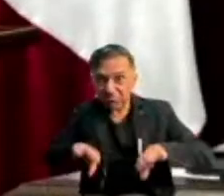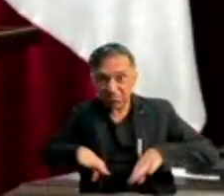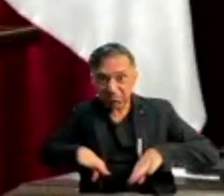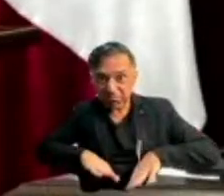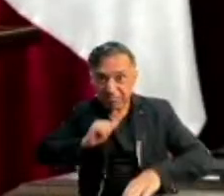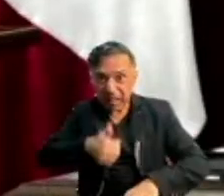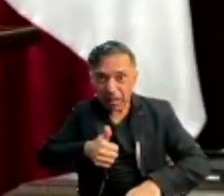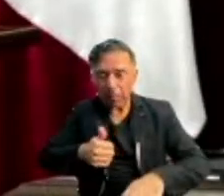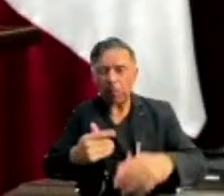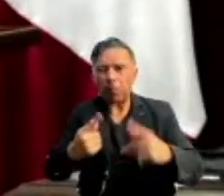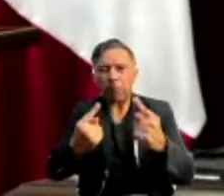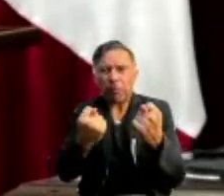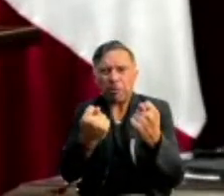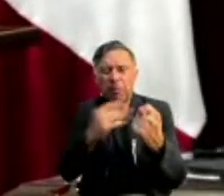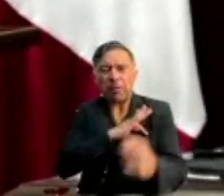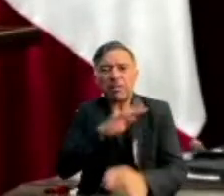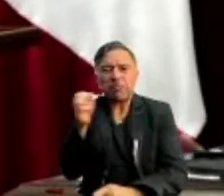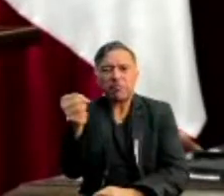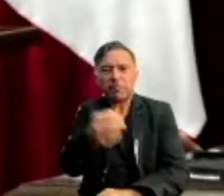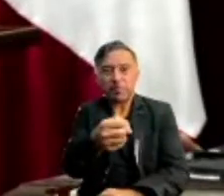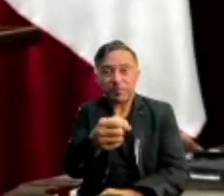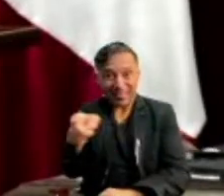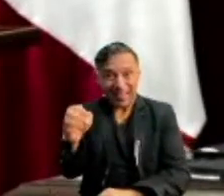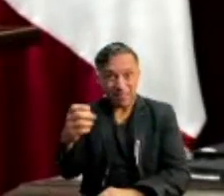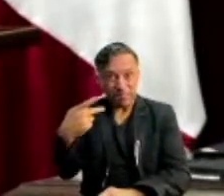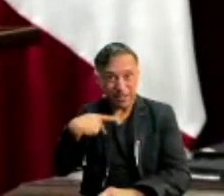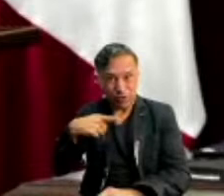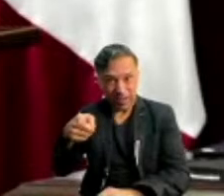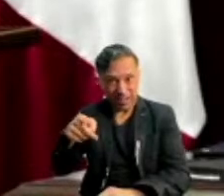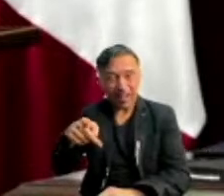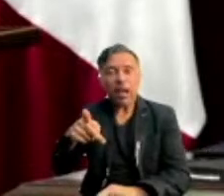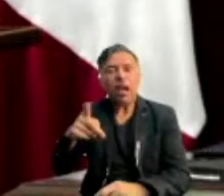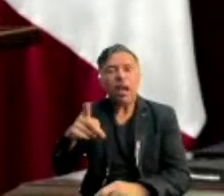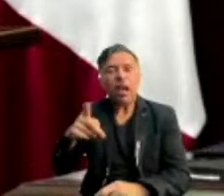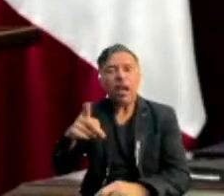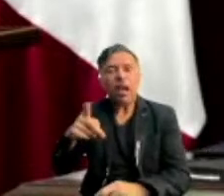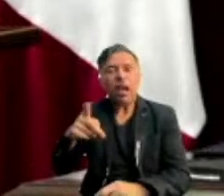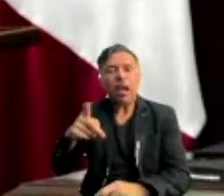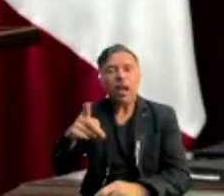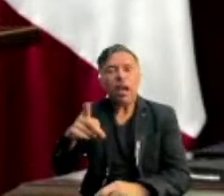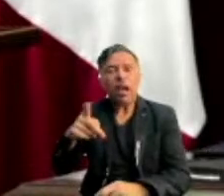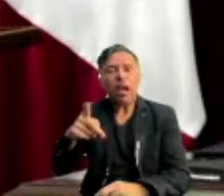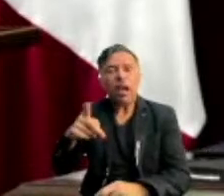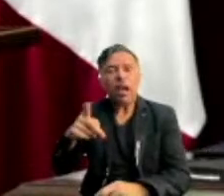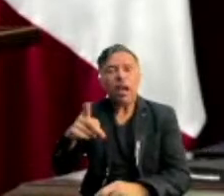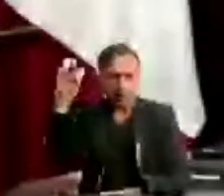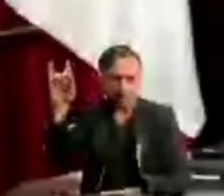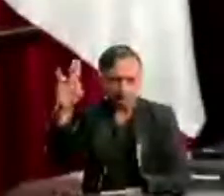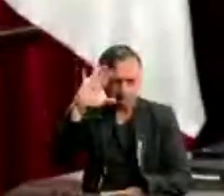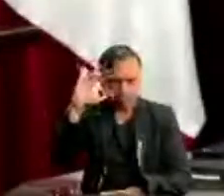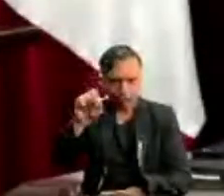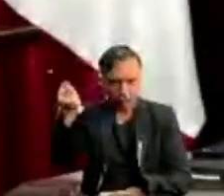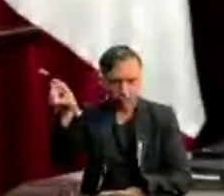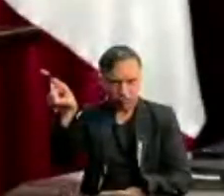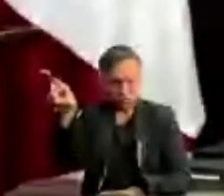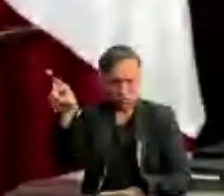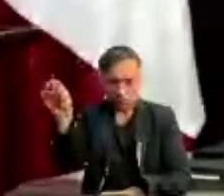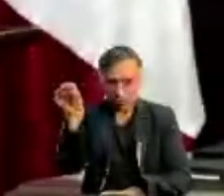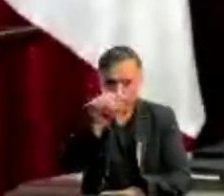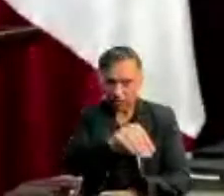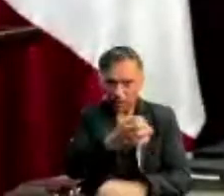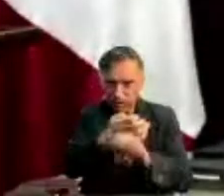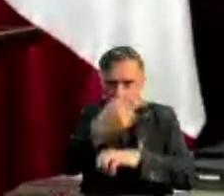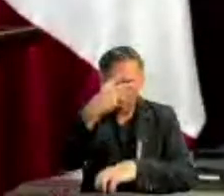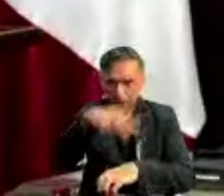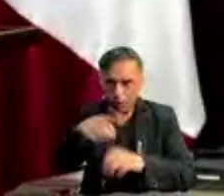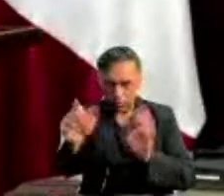el exdiplomático vivía en Cuernavaca, lo que a todas luces violentaba la Constitución de nuestro Estado. Los